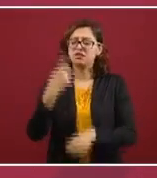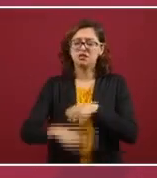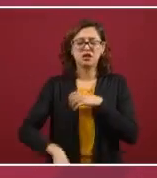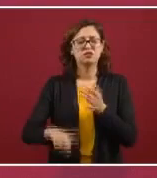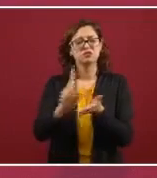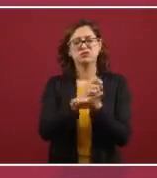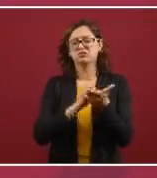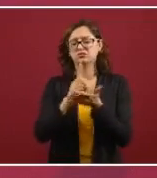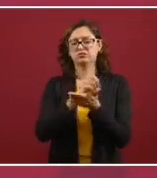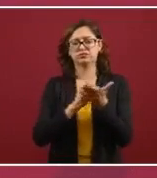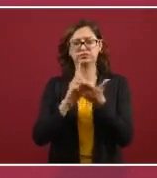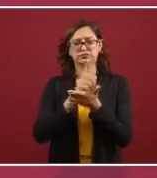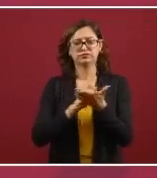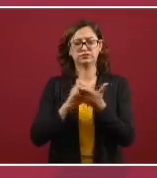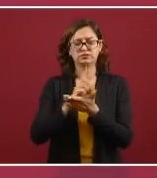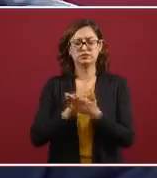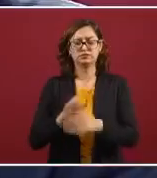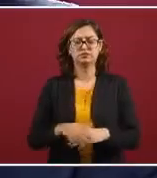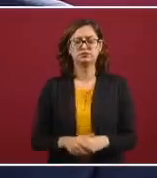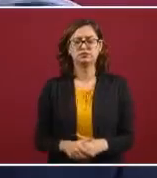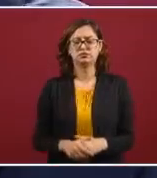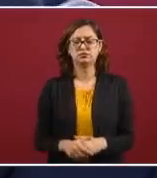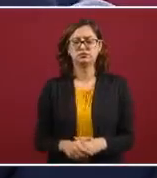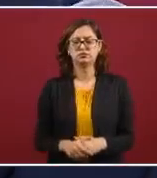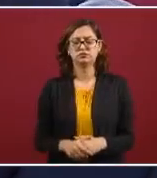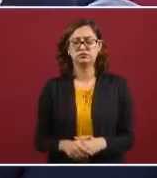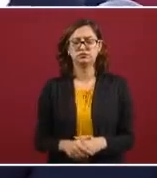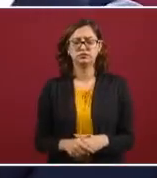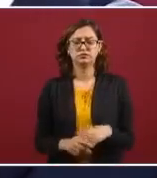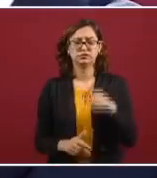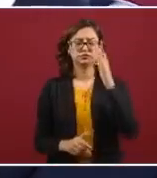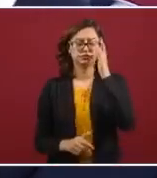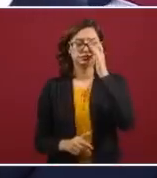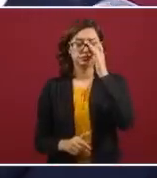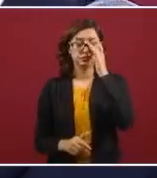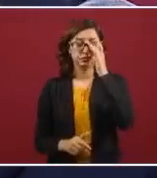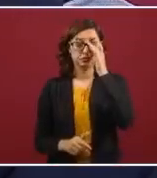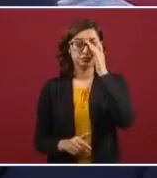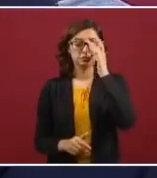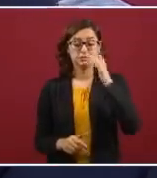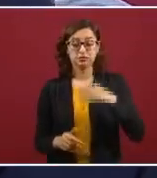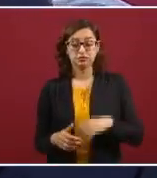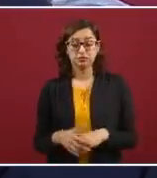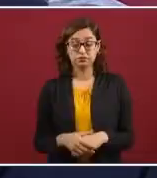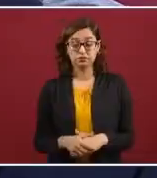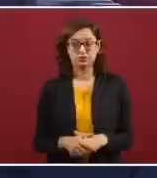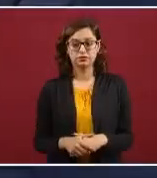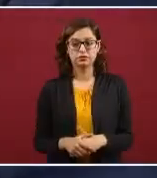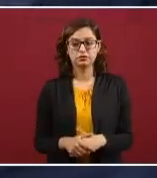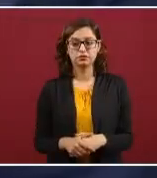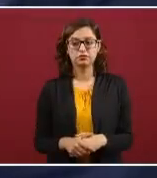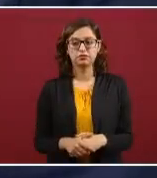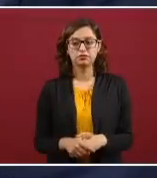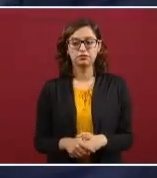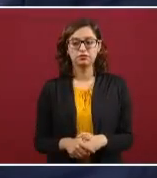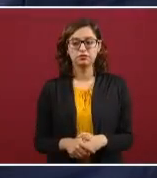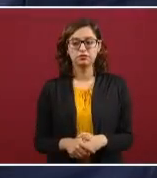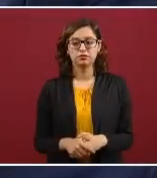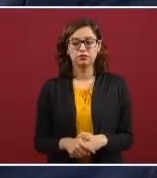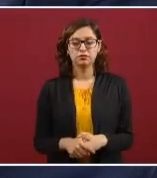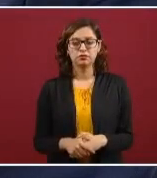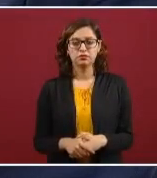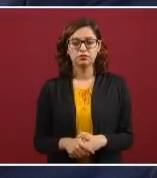la drogadicción, porque pueden haber estos hechos